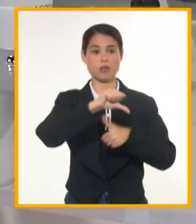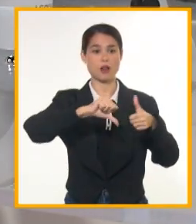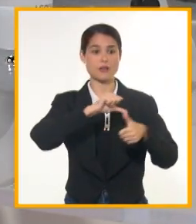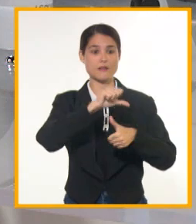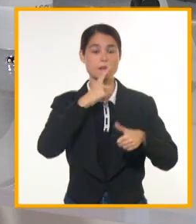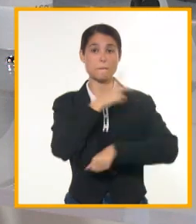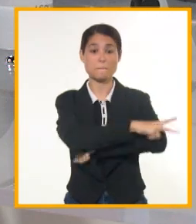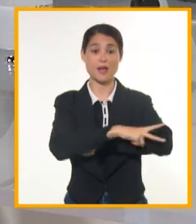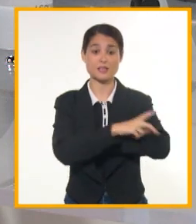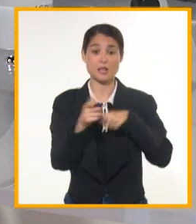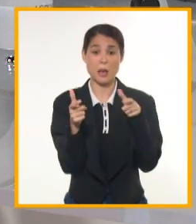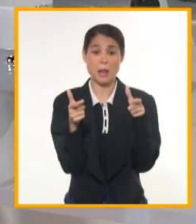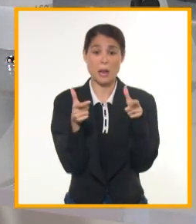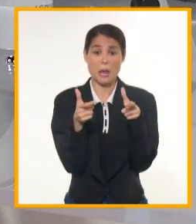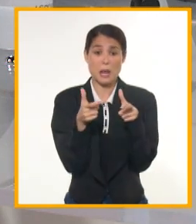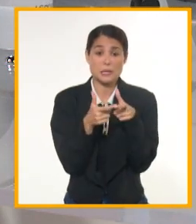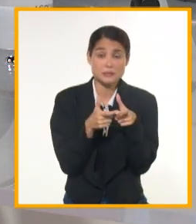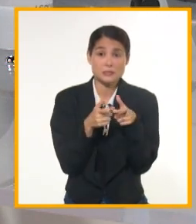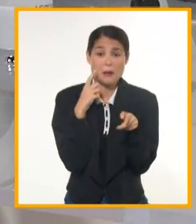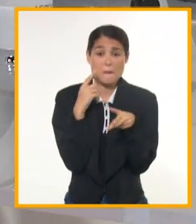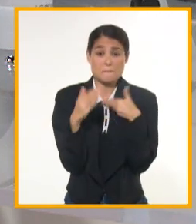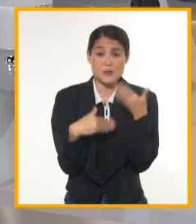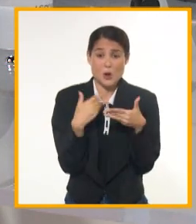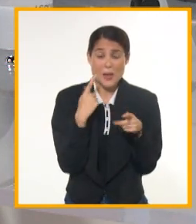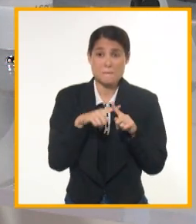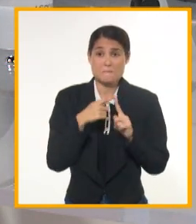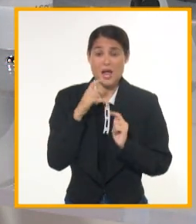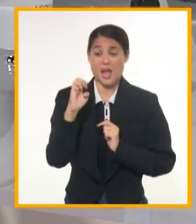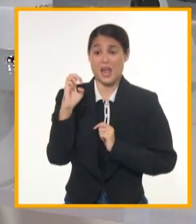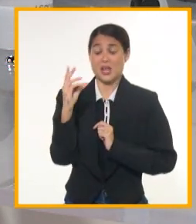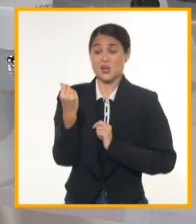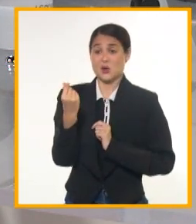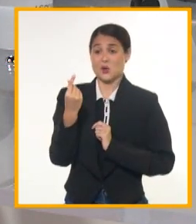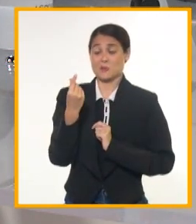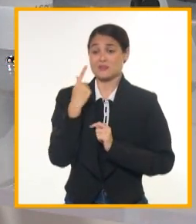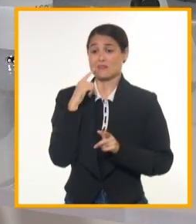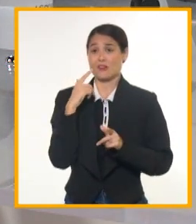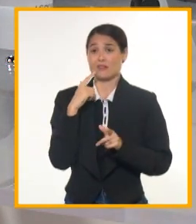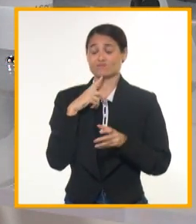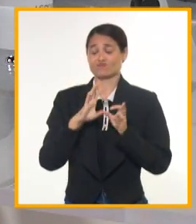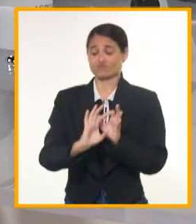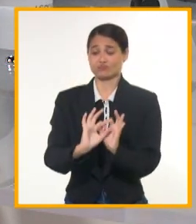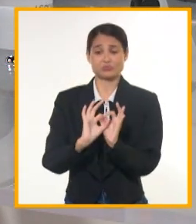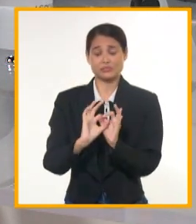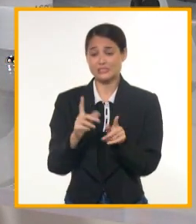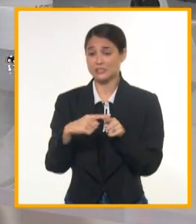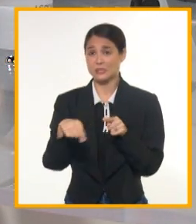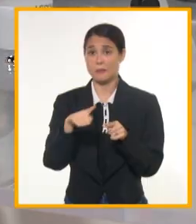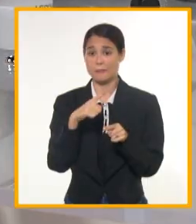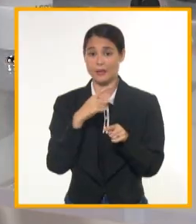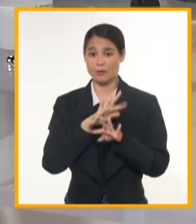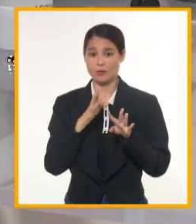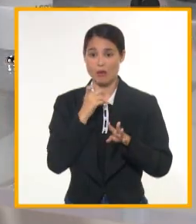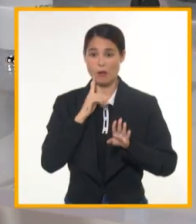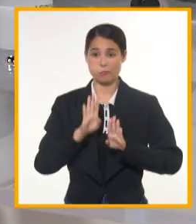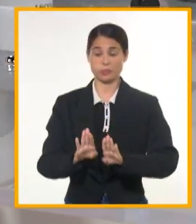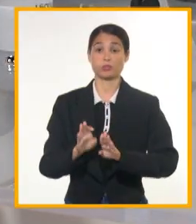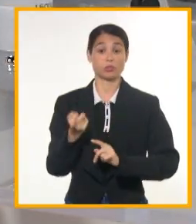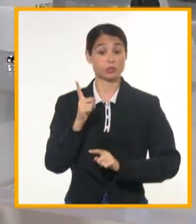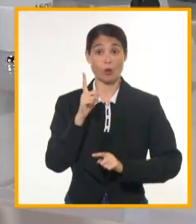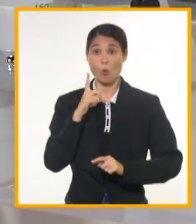muy vulnerables, dependientes económicamente en gran medida de Estados Unidos, y han defendido con